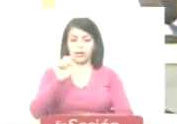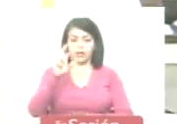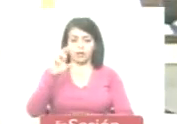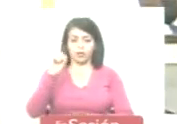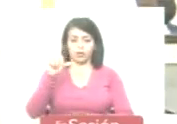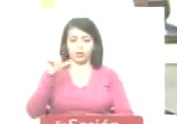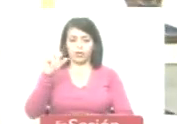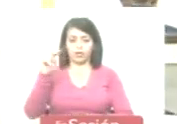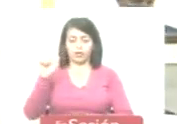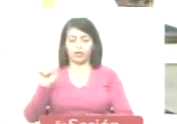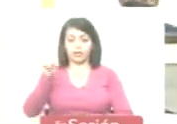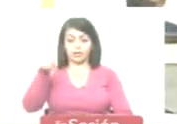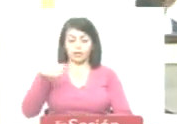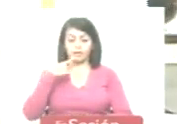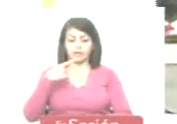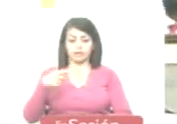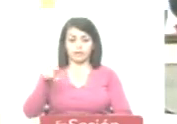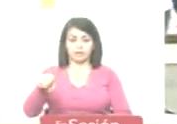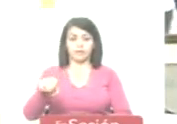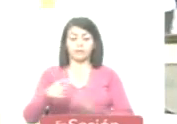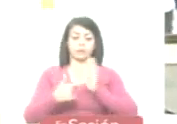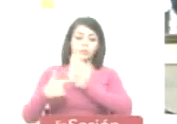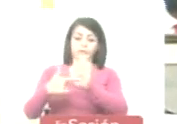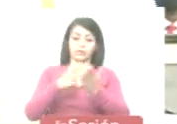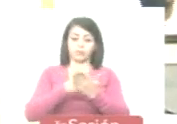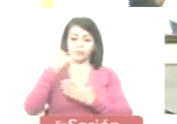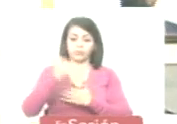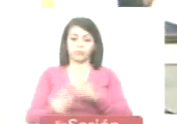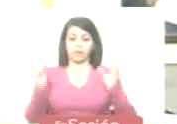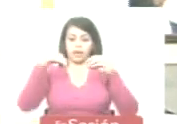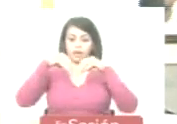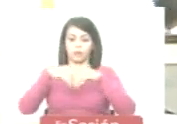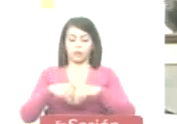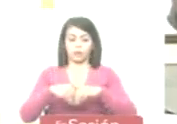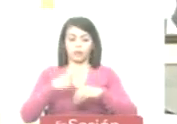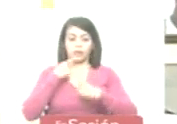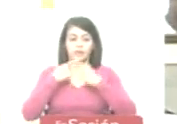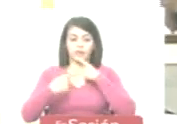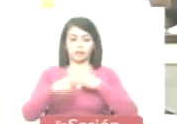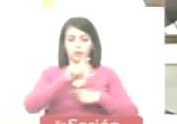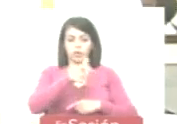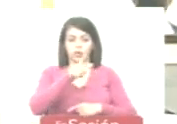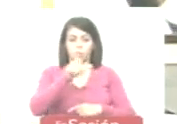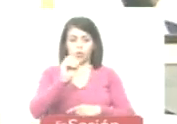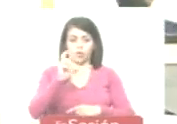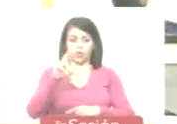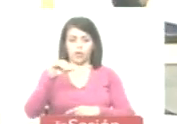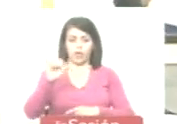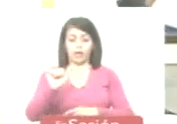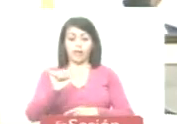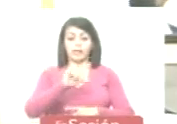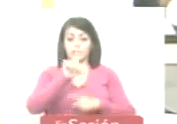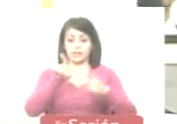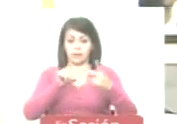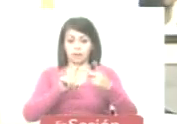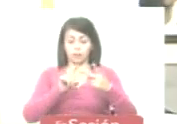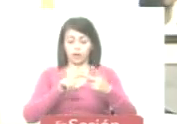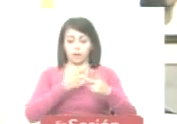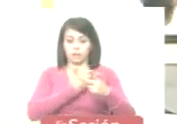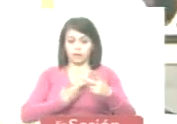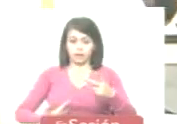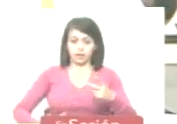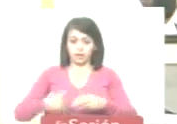Sestari Vázquez, quien presentó el proyecto de acuerdo, y a Gloria Castillo de Durán. Seguidamente, el